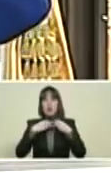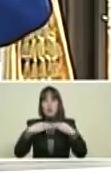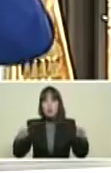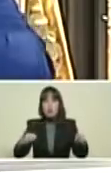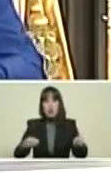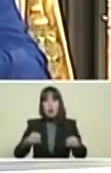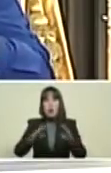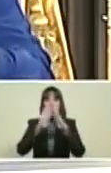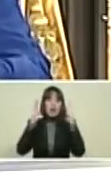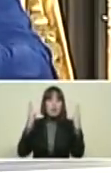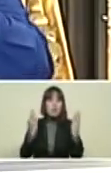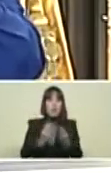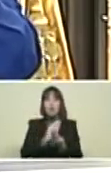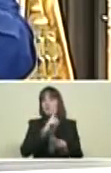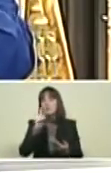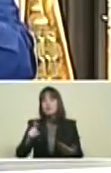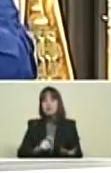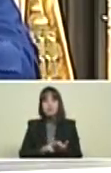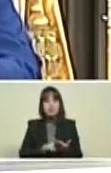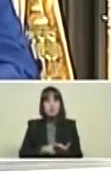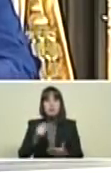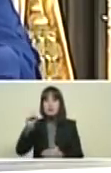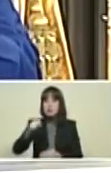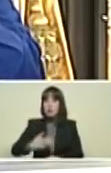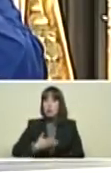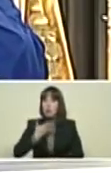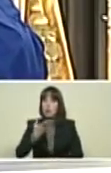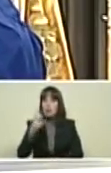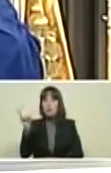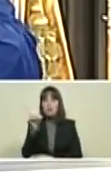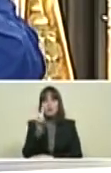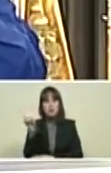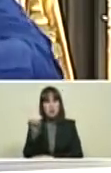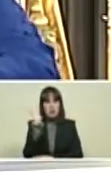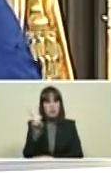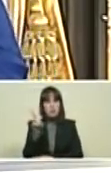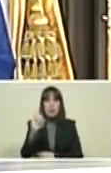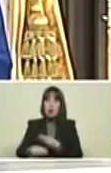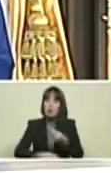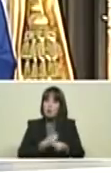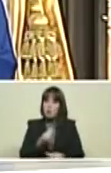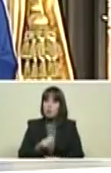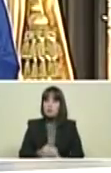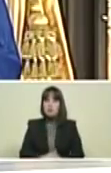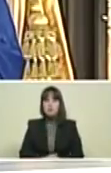del mundo entero. Sí podemos, Venezuela, y lo vamos a hacer.